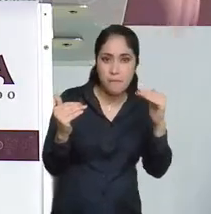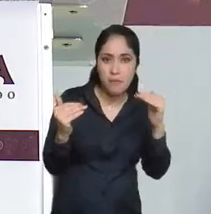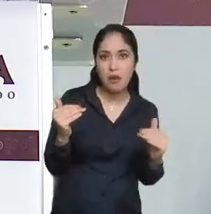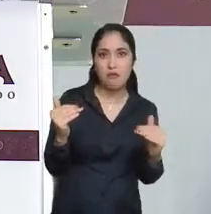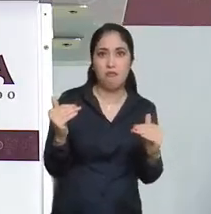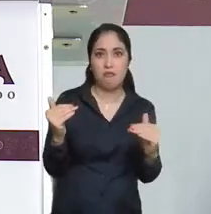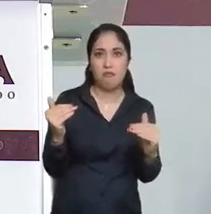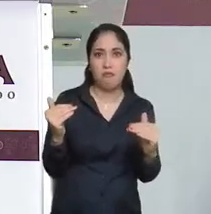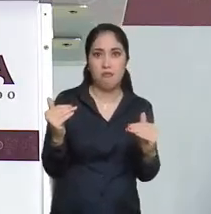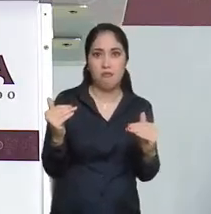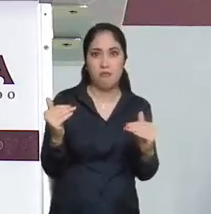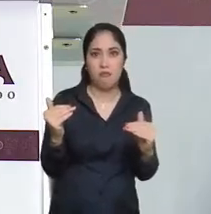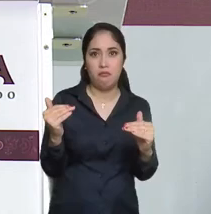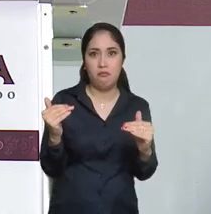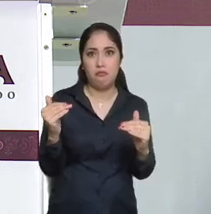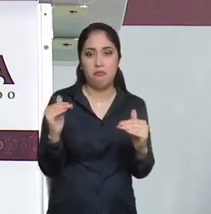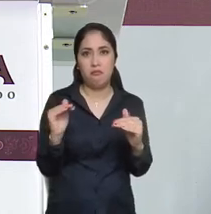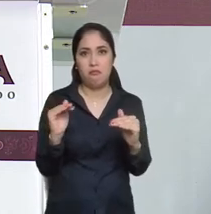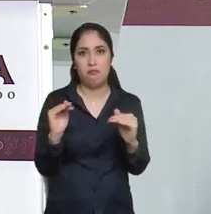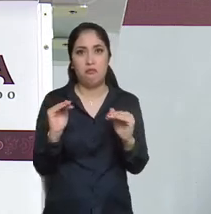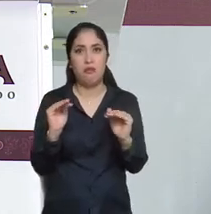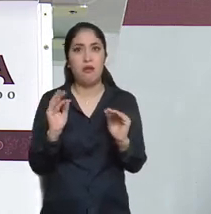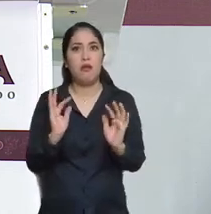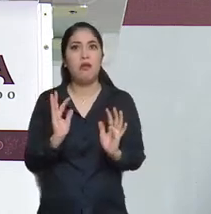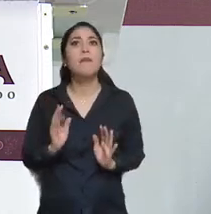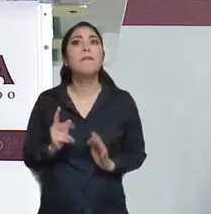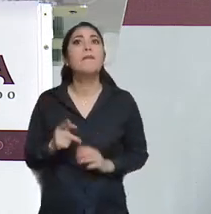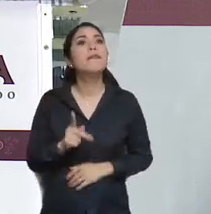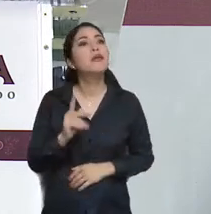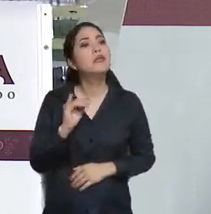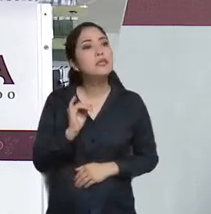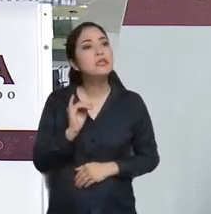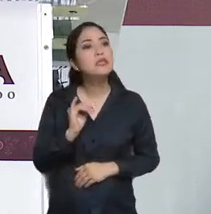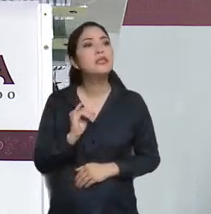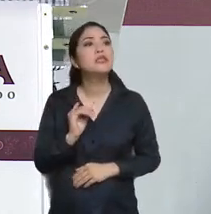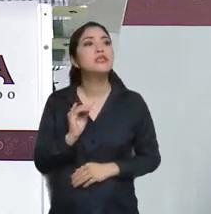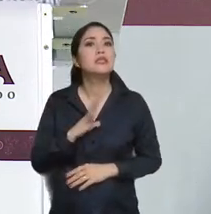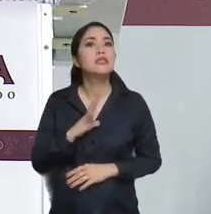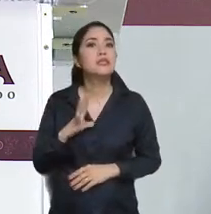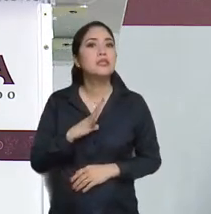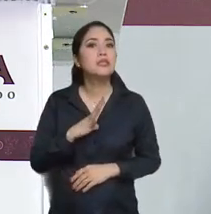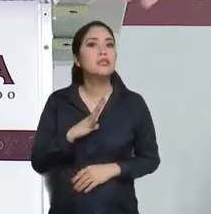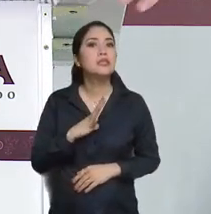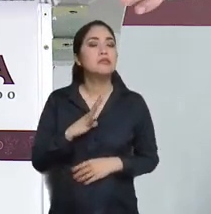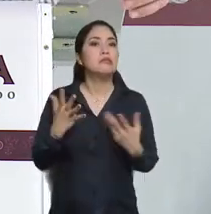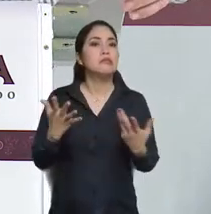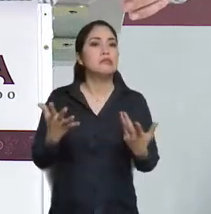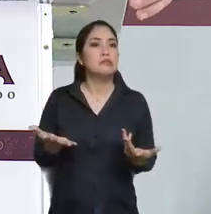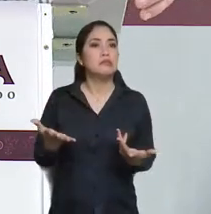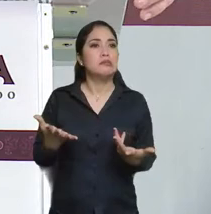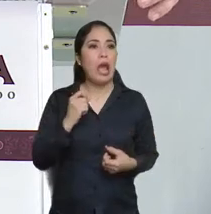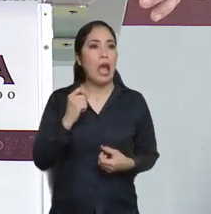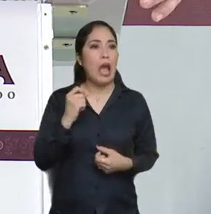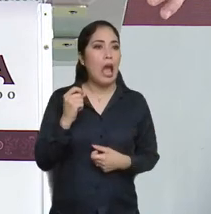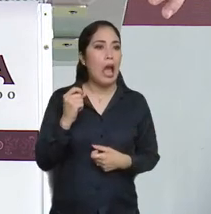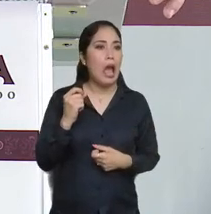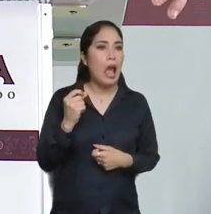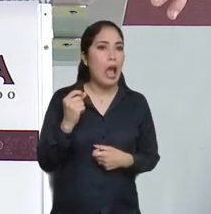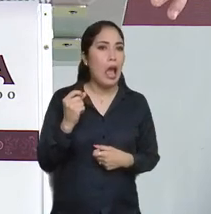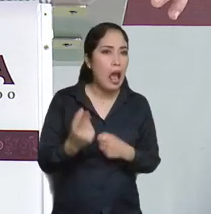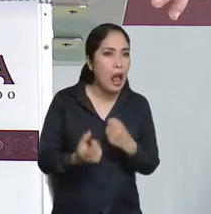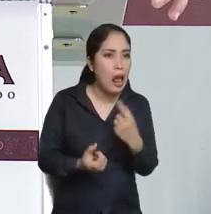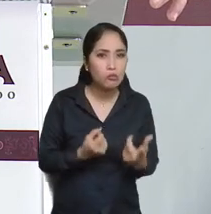tenido eventos complicados, eventos que te llevan de alguna manera a que se cometan